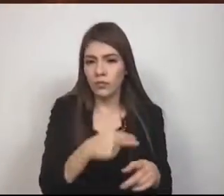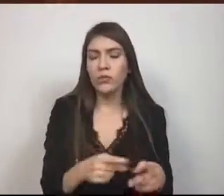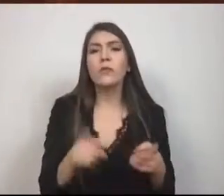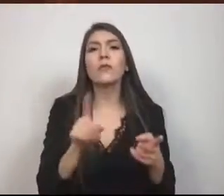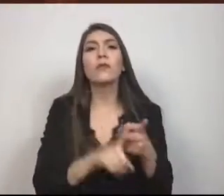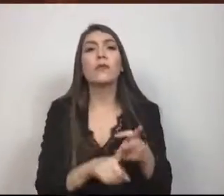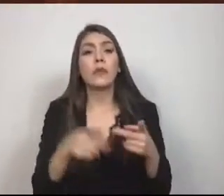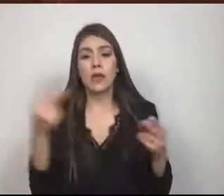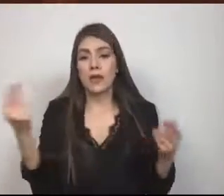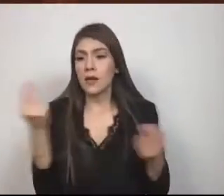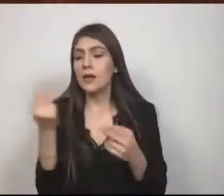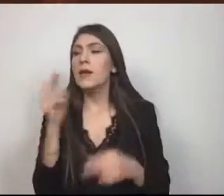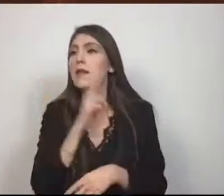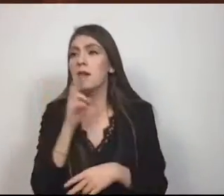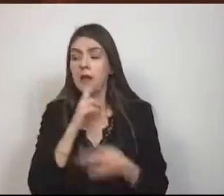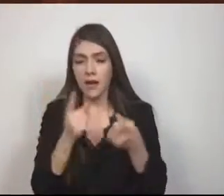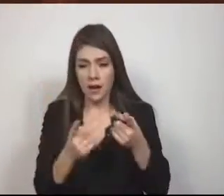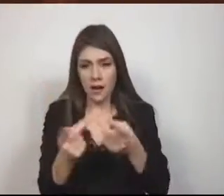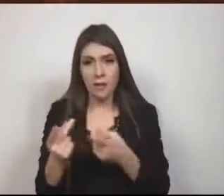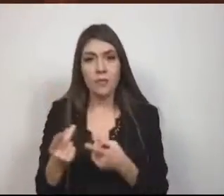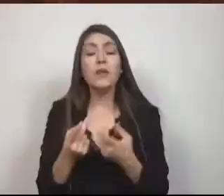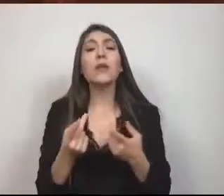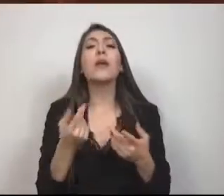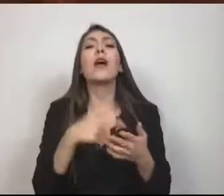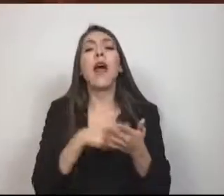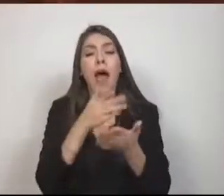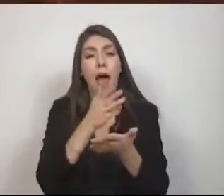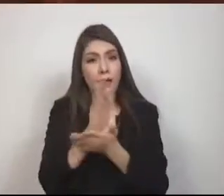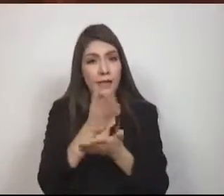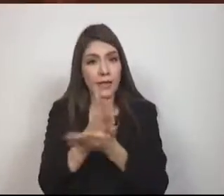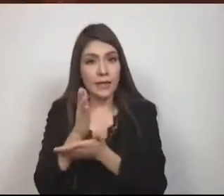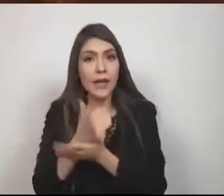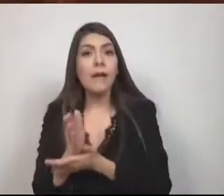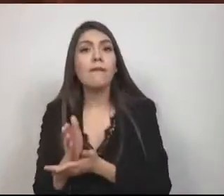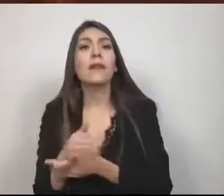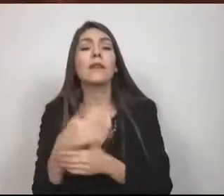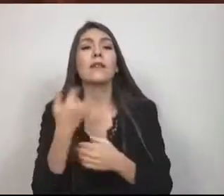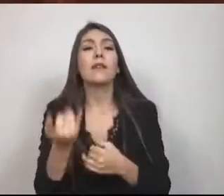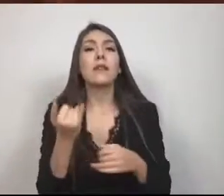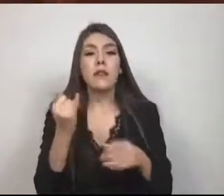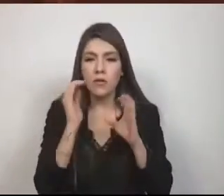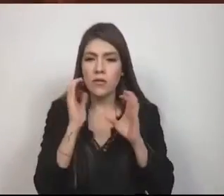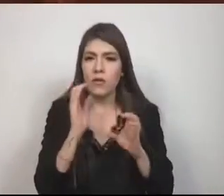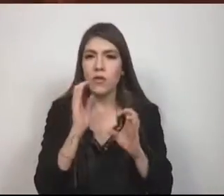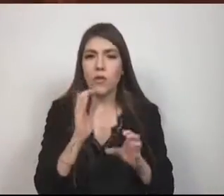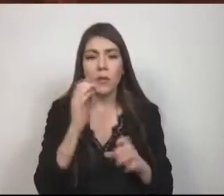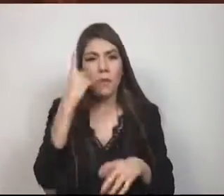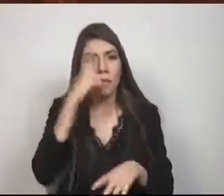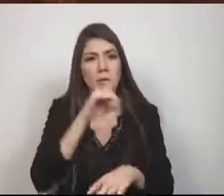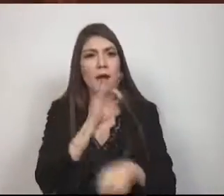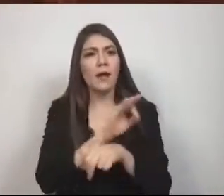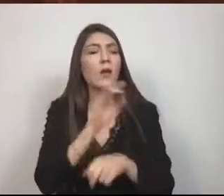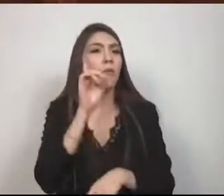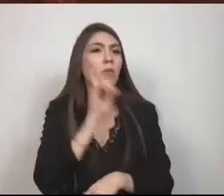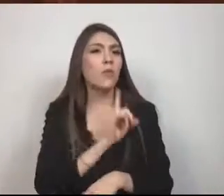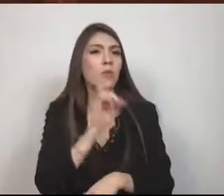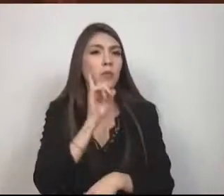eficacia, de accesibilidad, de integralidad y de pro persona, ejes rectores de las